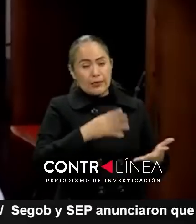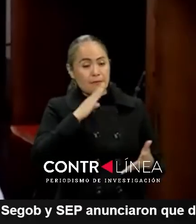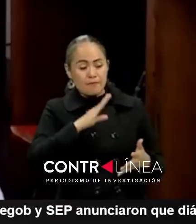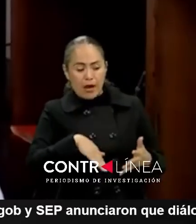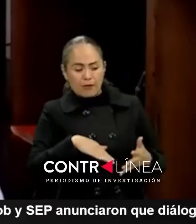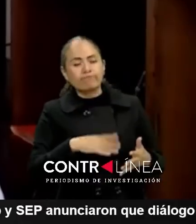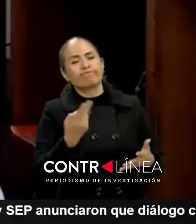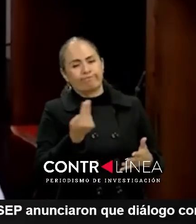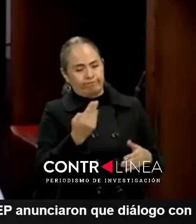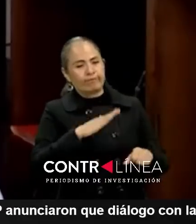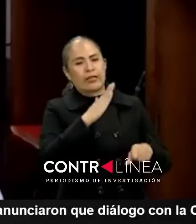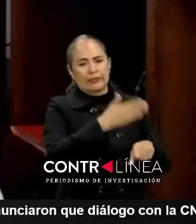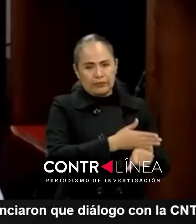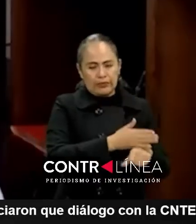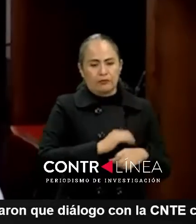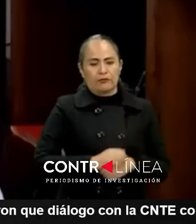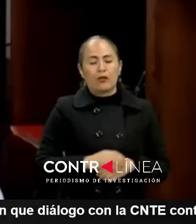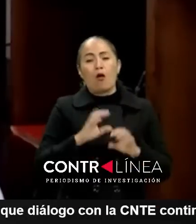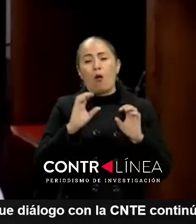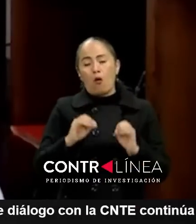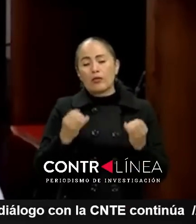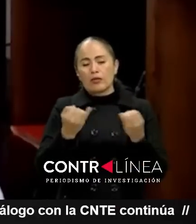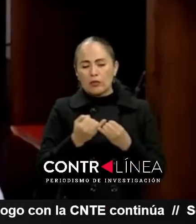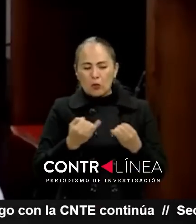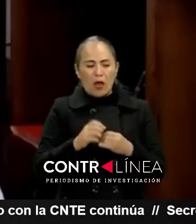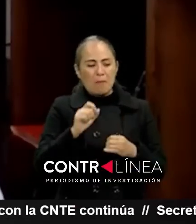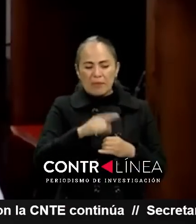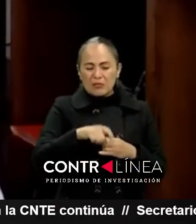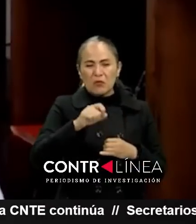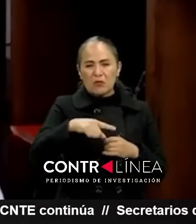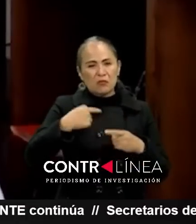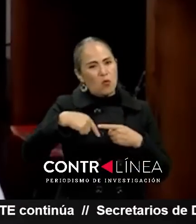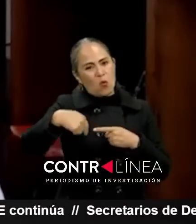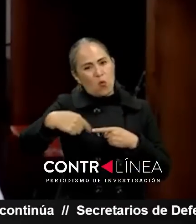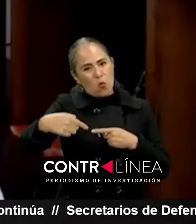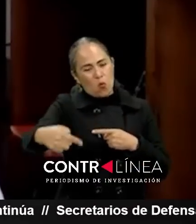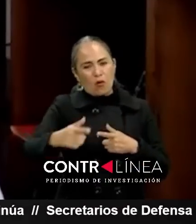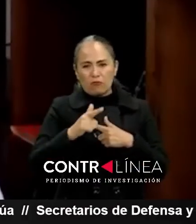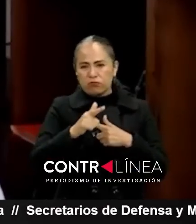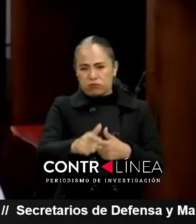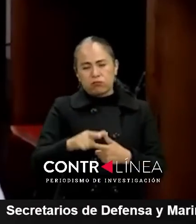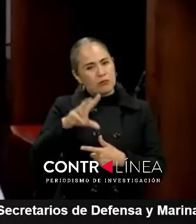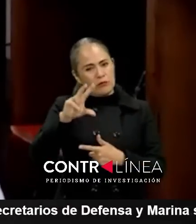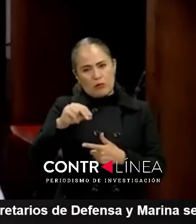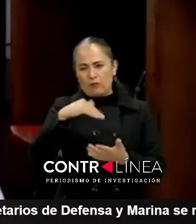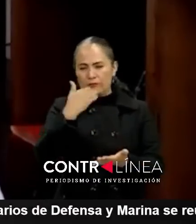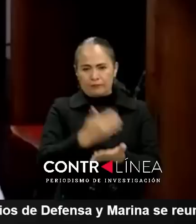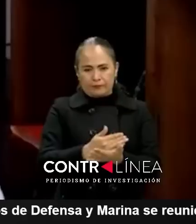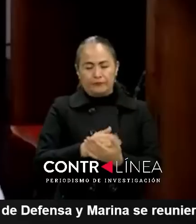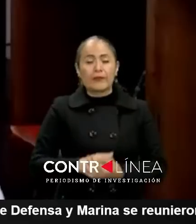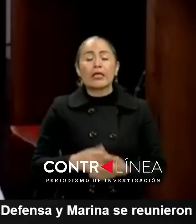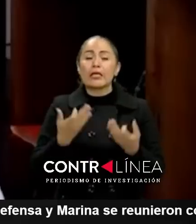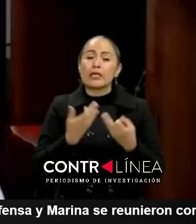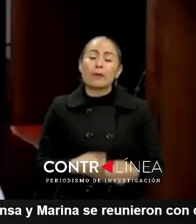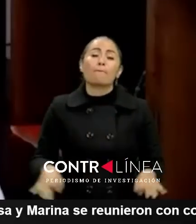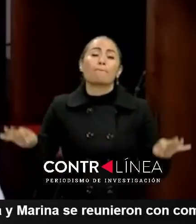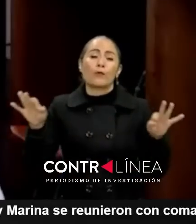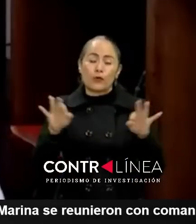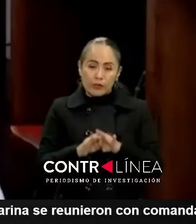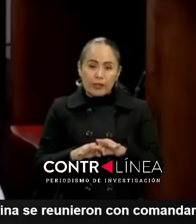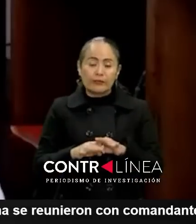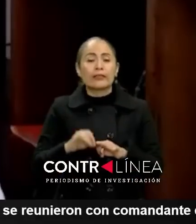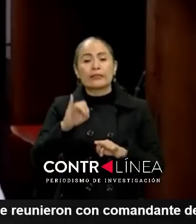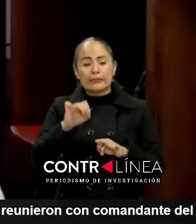segundo lugar, para evitar que este tipo de hechos continúen llevándose a cabo. Es indispensable una actuación